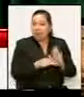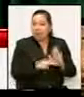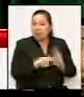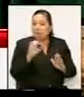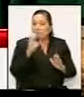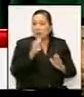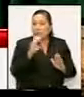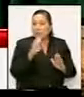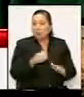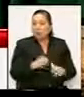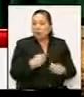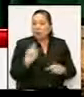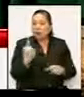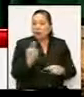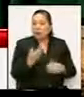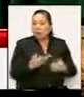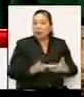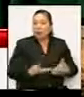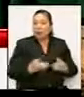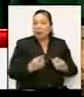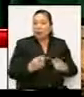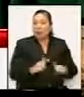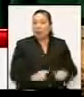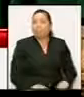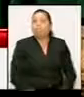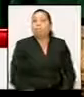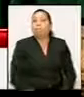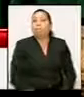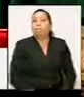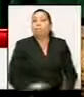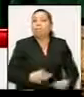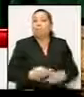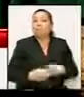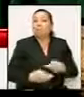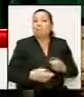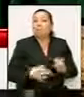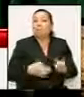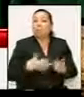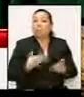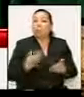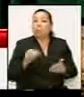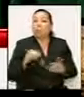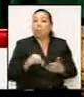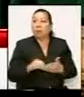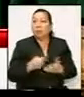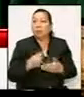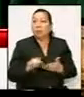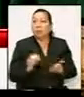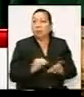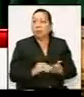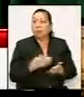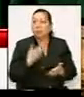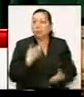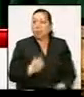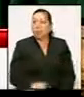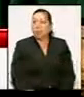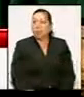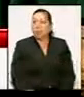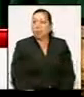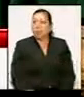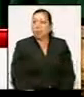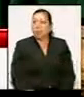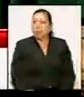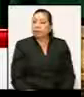buscan es generar un espacio que permita que los productores puedan articularse cada vez mejor al mercado.